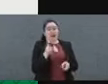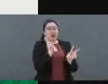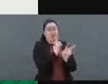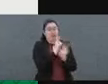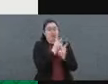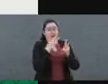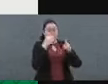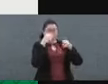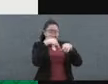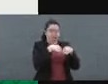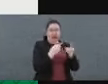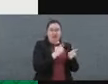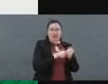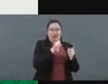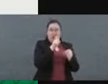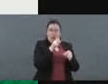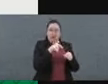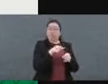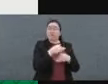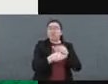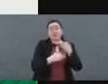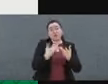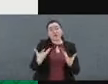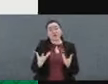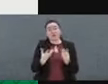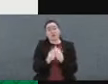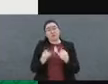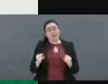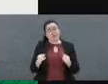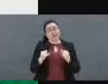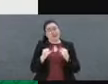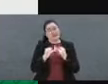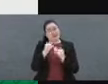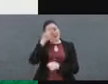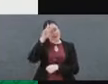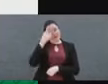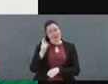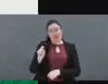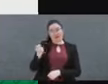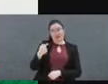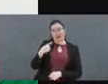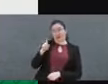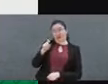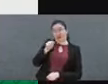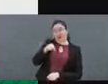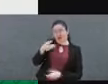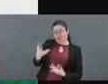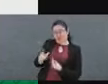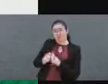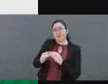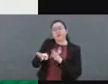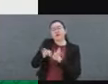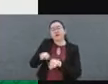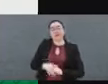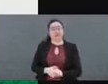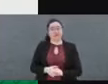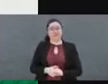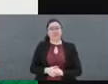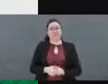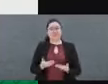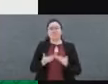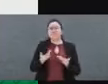aquí lo desarrollamos con el Instituto Mexicano de Tecnología del Agua. La aireación se hace